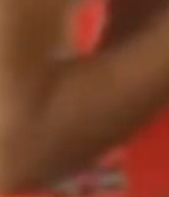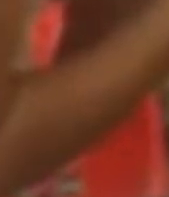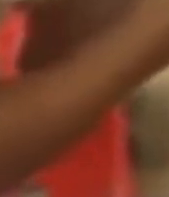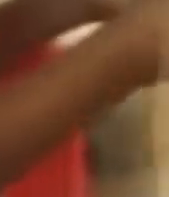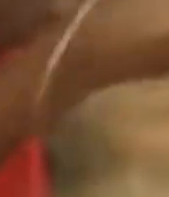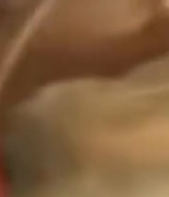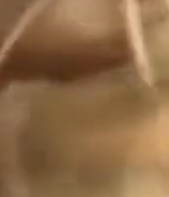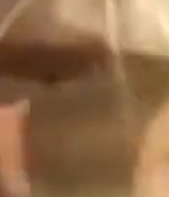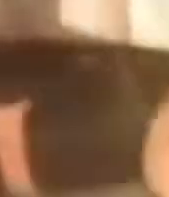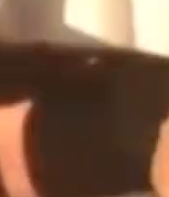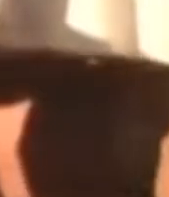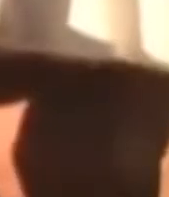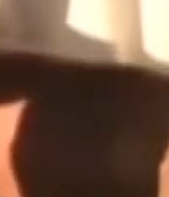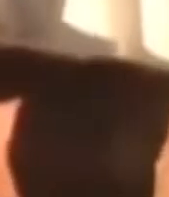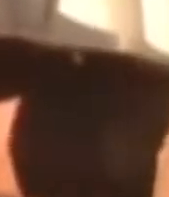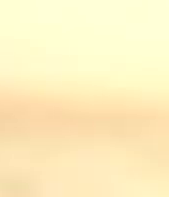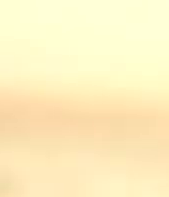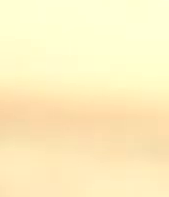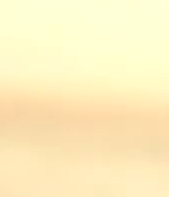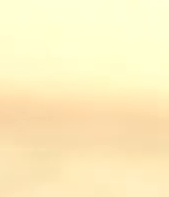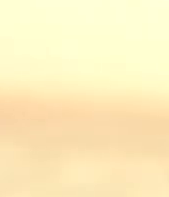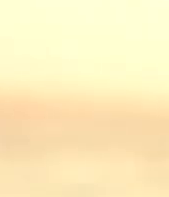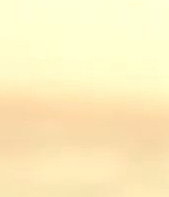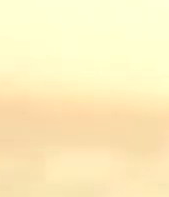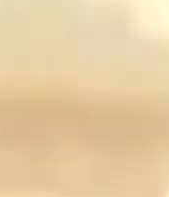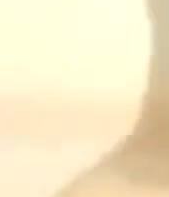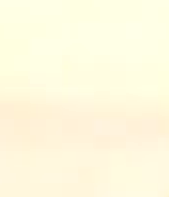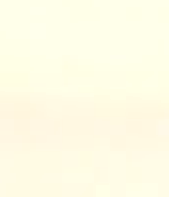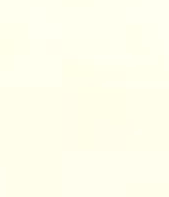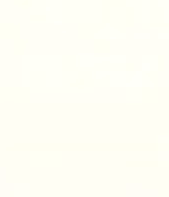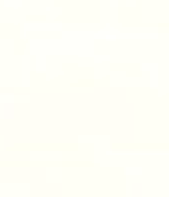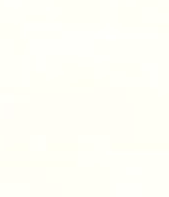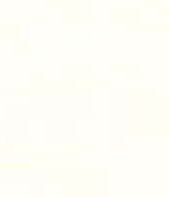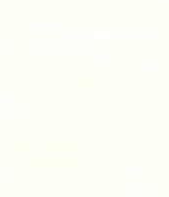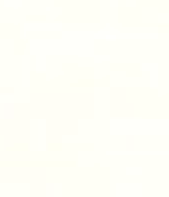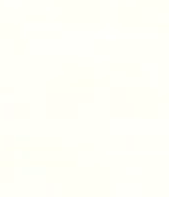Unidos trabajamos por la energía de todos.